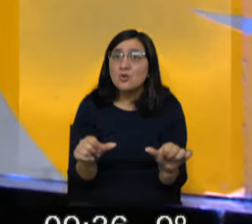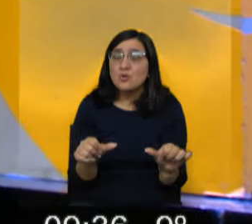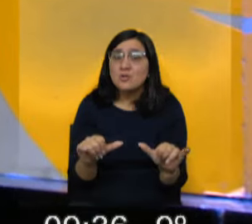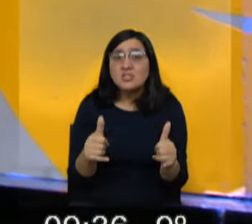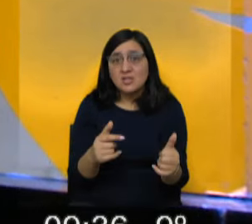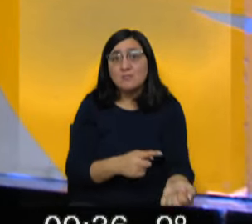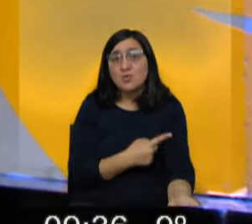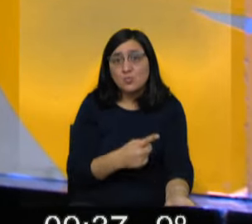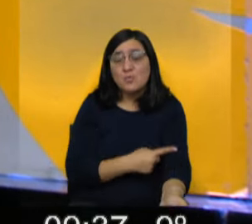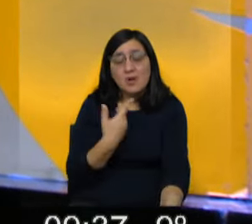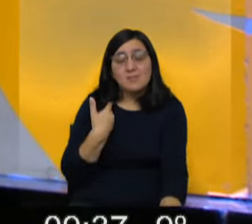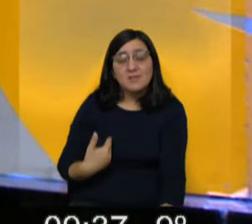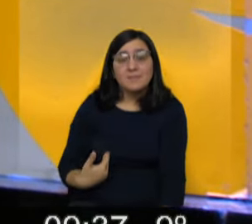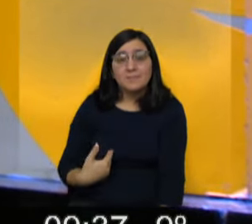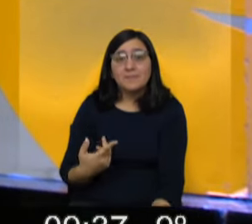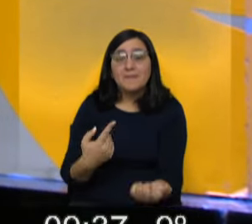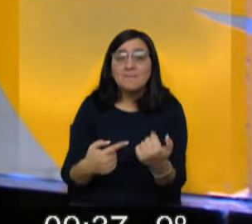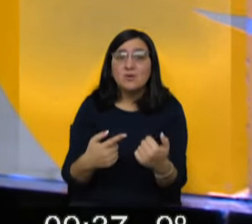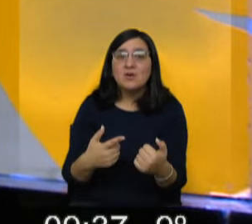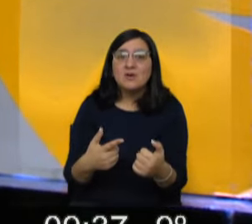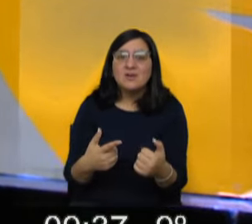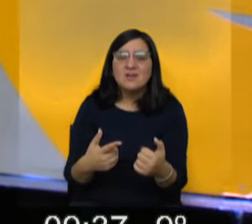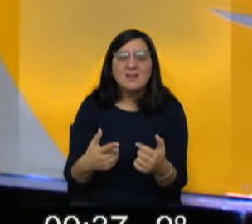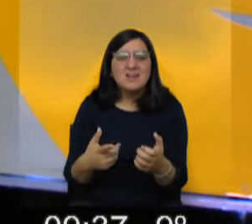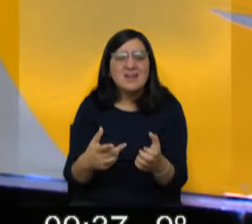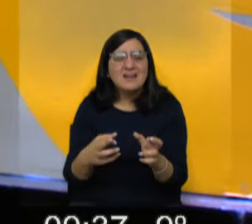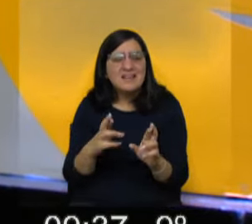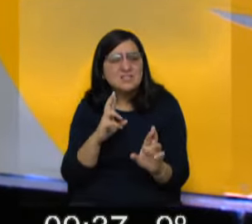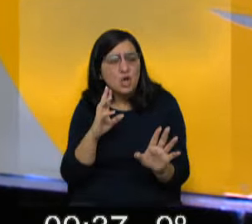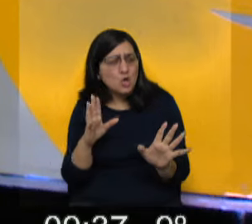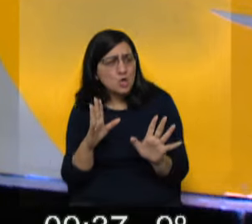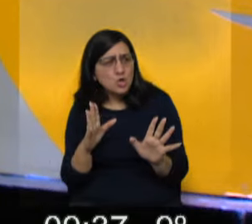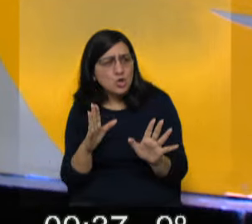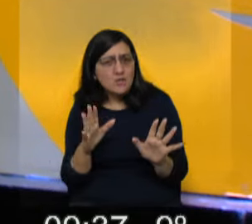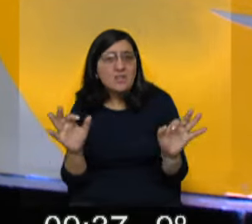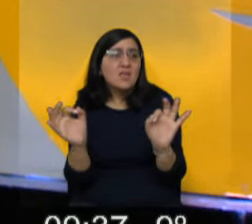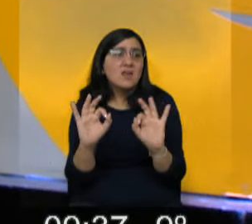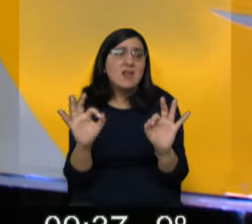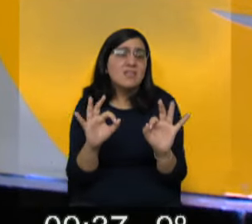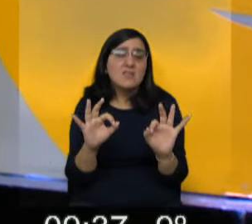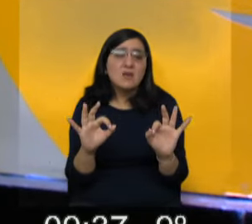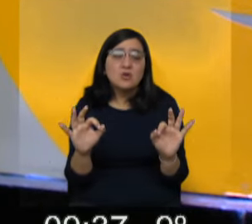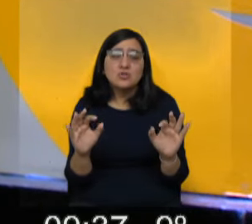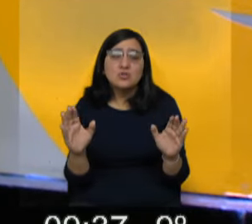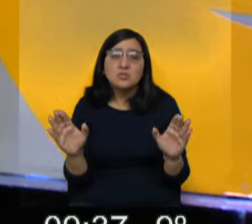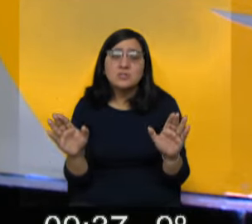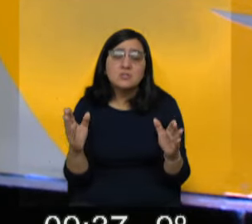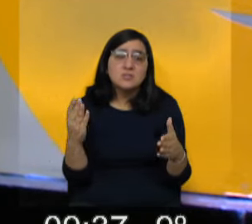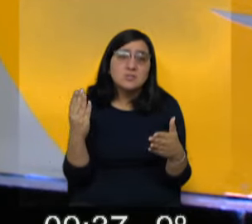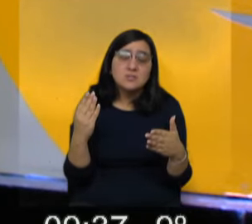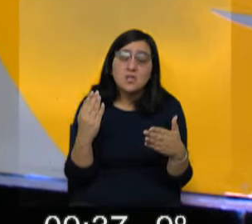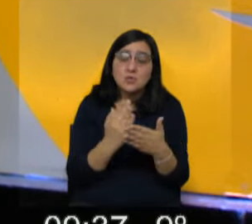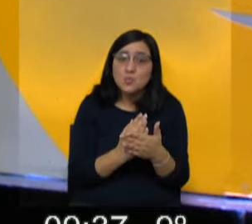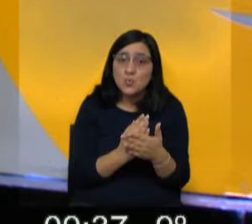estamos acostumbrados, lamentablemente, sino las reacciones de que nadie lo censura, de que nadie pone el grito en